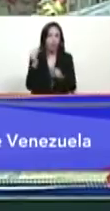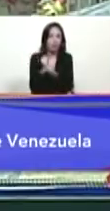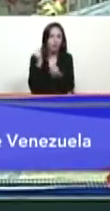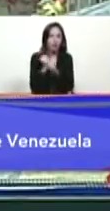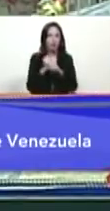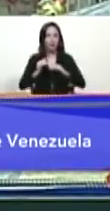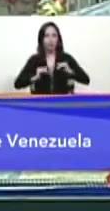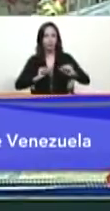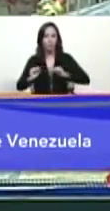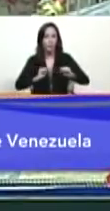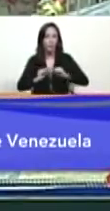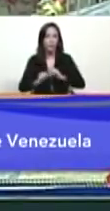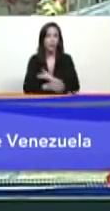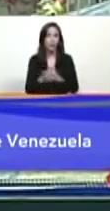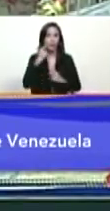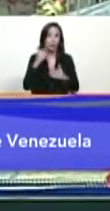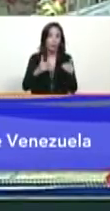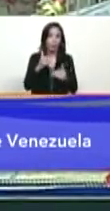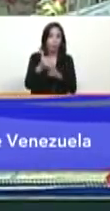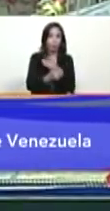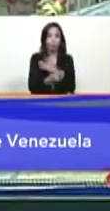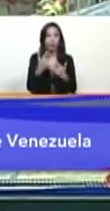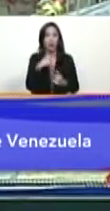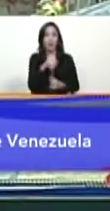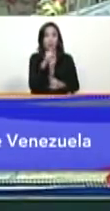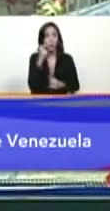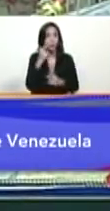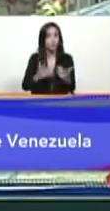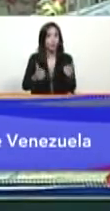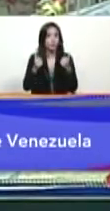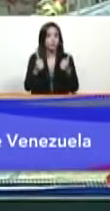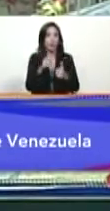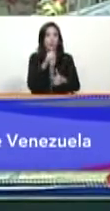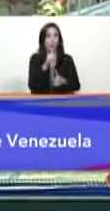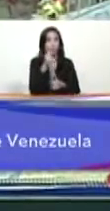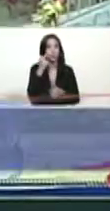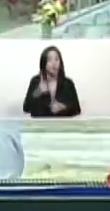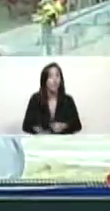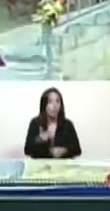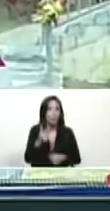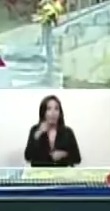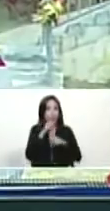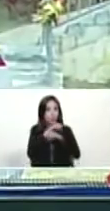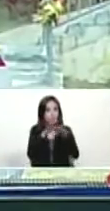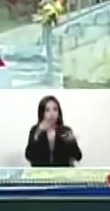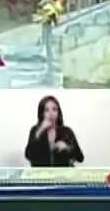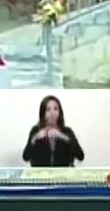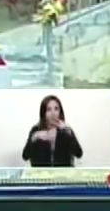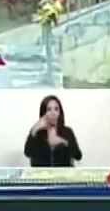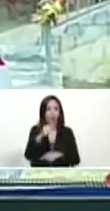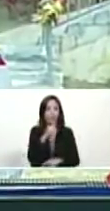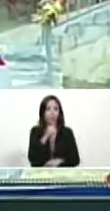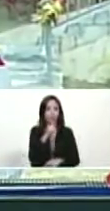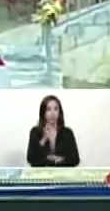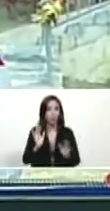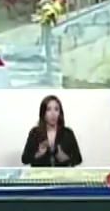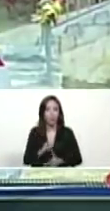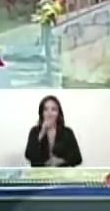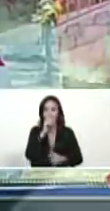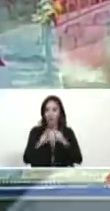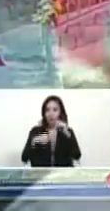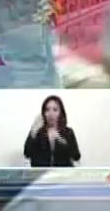constructiva, y hay que avanzar. Ya tengo buenos anuncios aquí, tengo unos anuncios bien importantes que hacer sobre el año